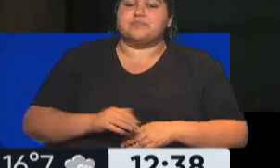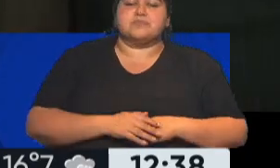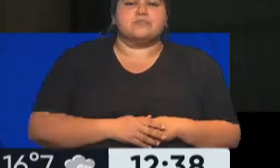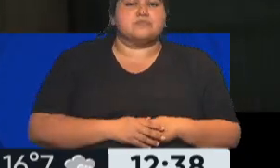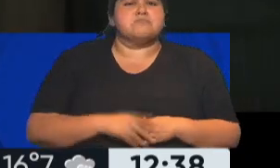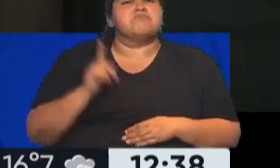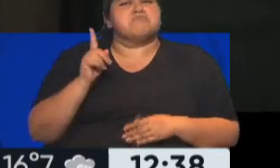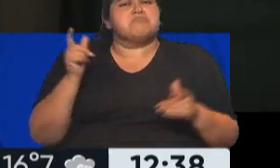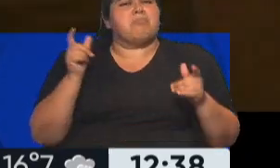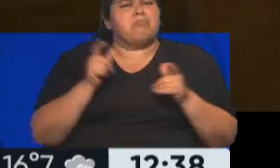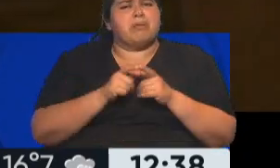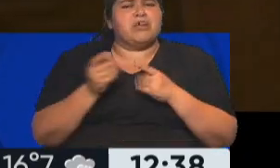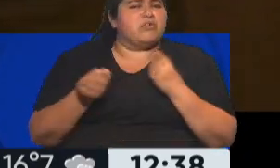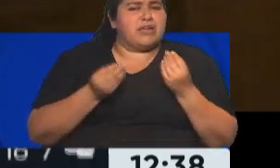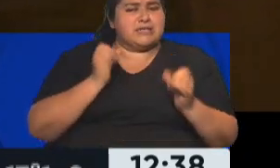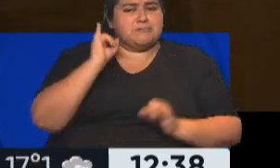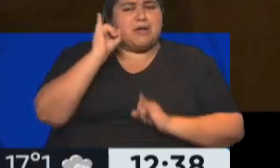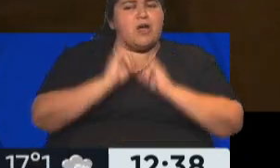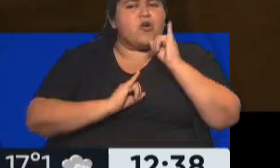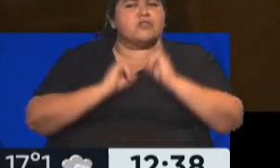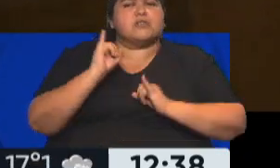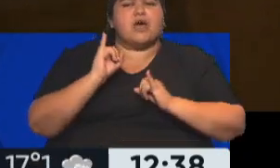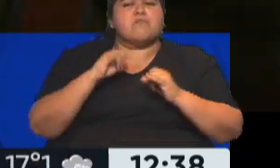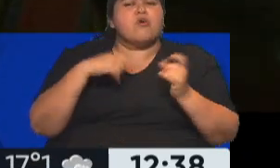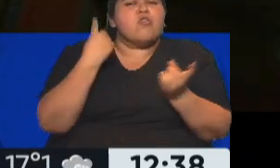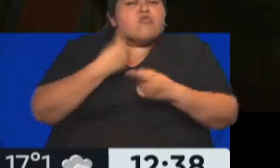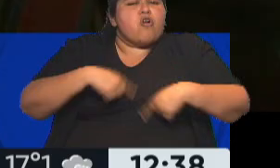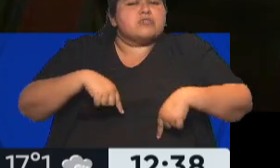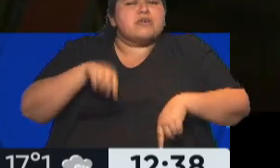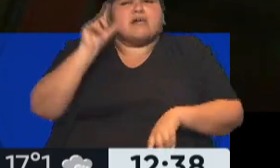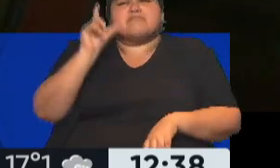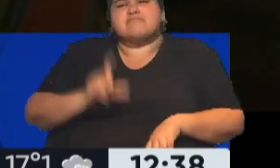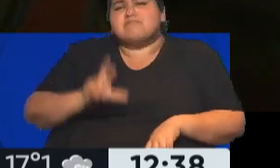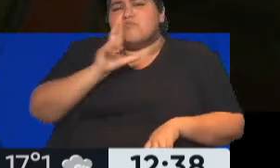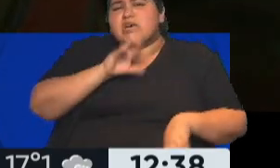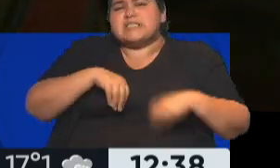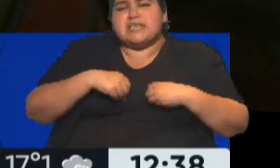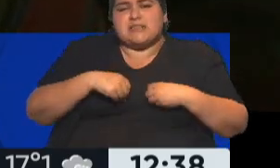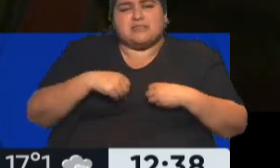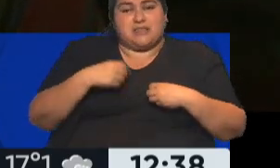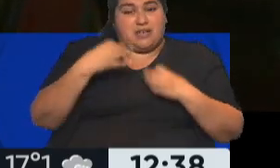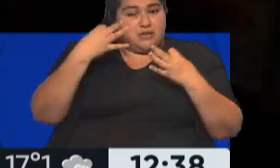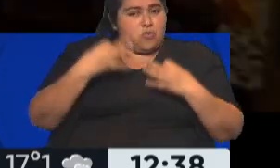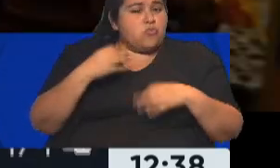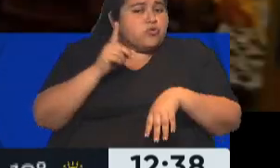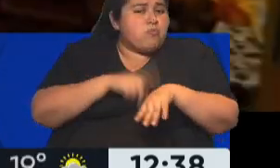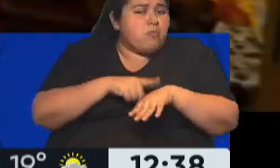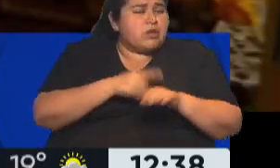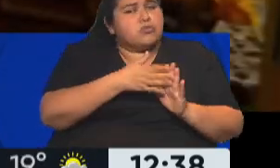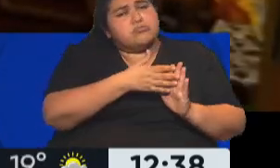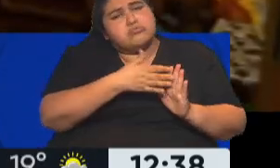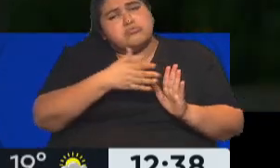una película que llega para contarnos todo lo que le ocurre a una joven con una transición al mundo de